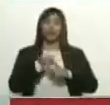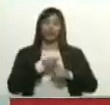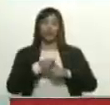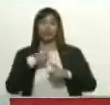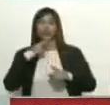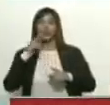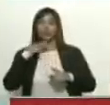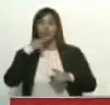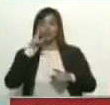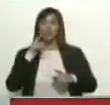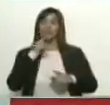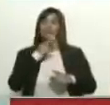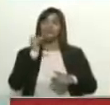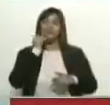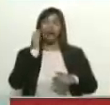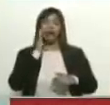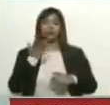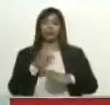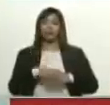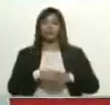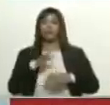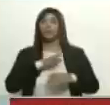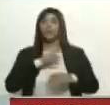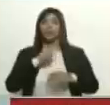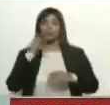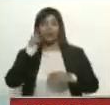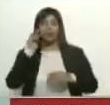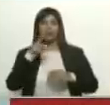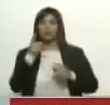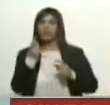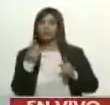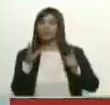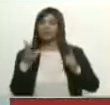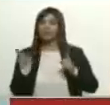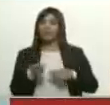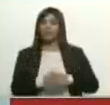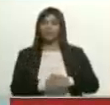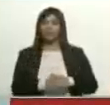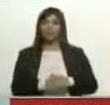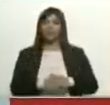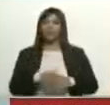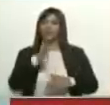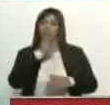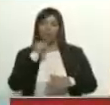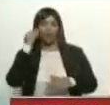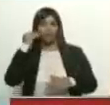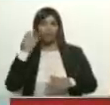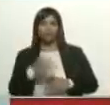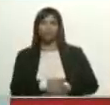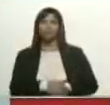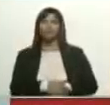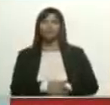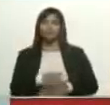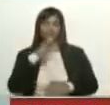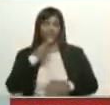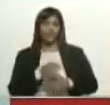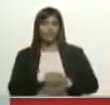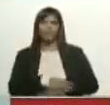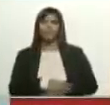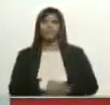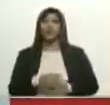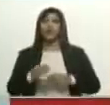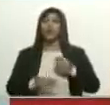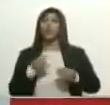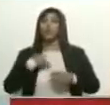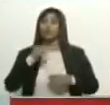los maestros, si ni siquiera usted tiene sexto grado. No tiene lógica, ¿verdad? ¿Cómo alguien